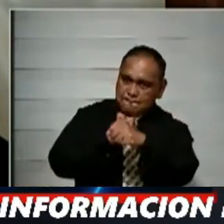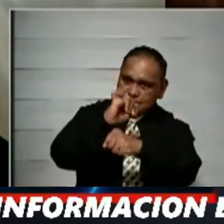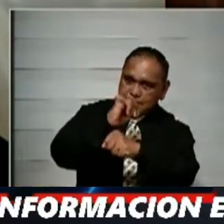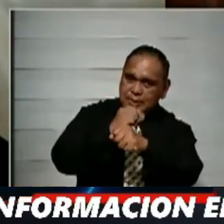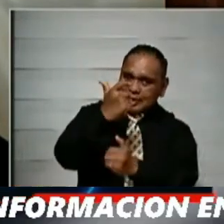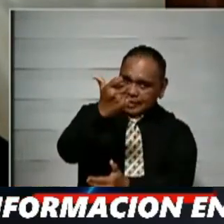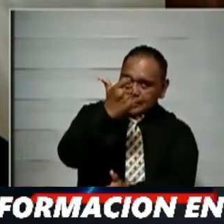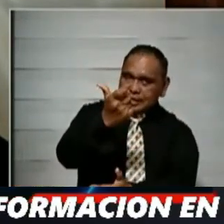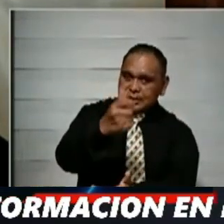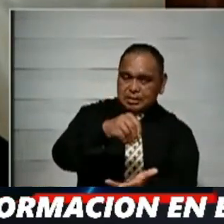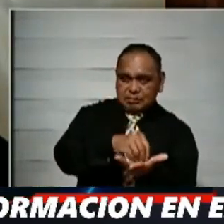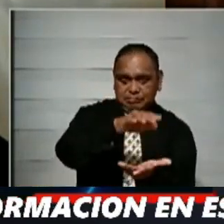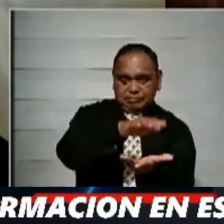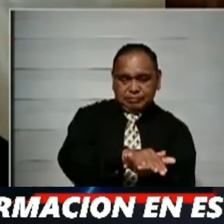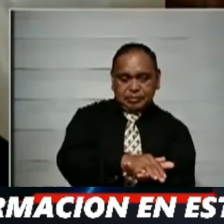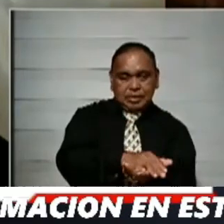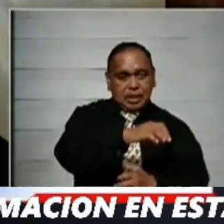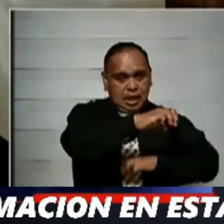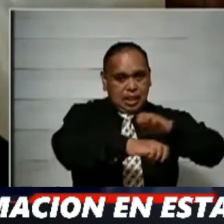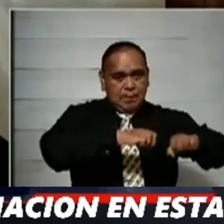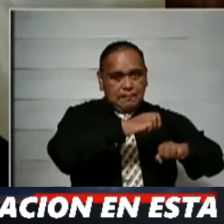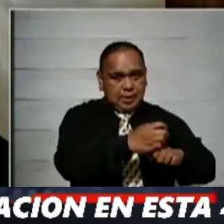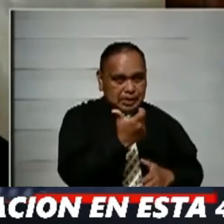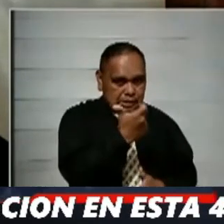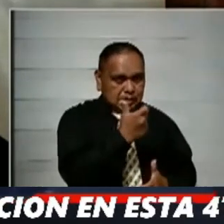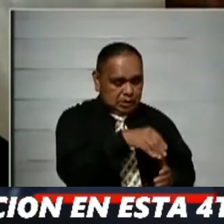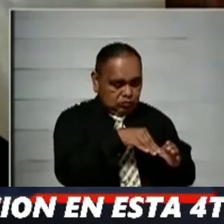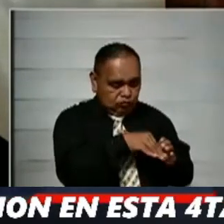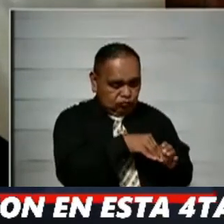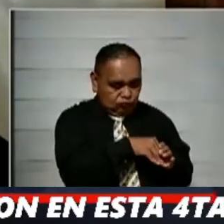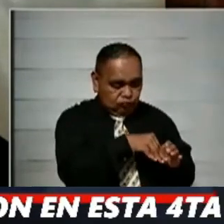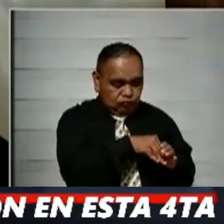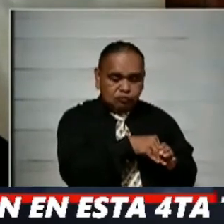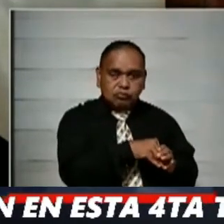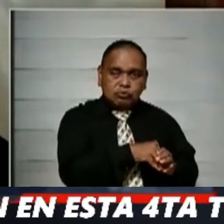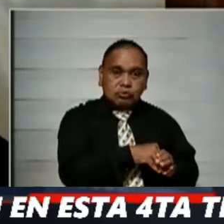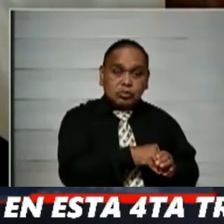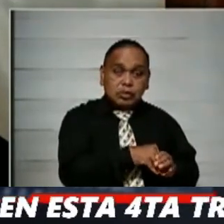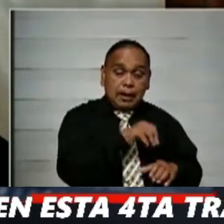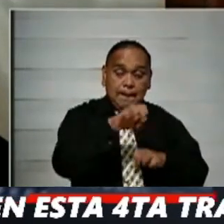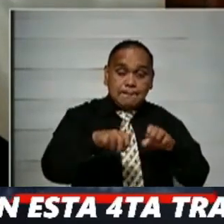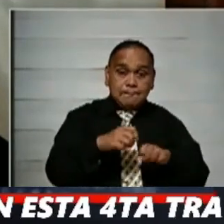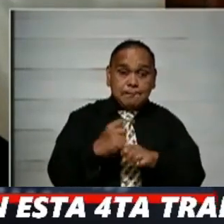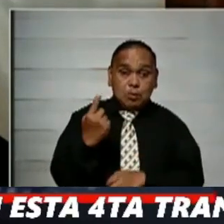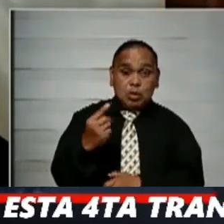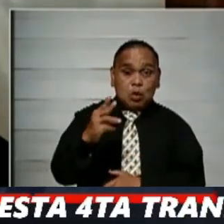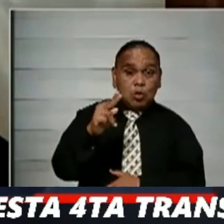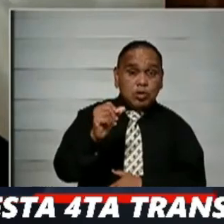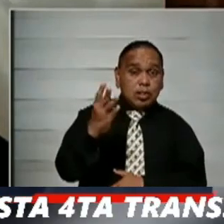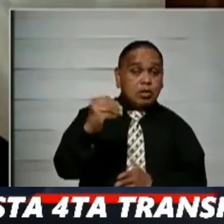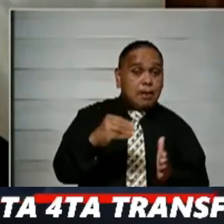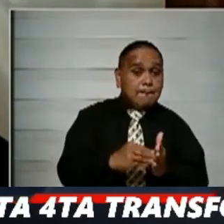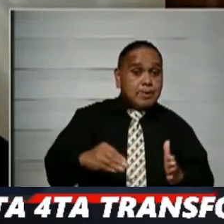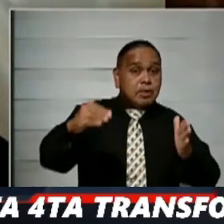tiene de una empresa, que su empresa, una recibió 89 millones de pesos